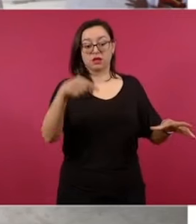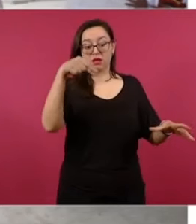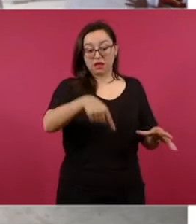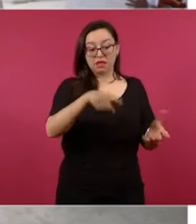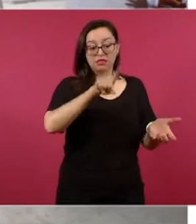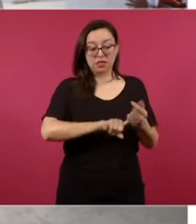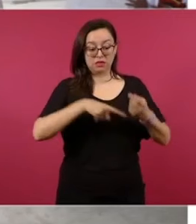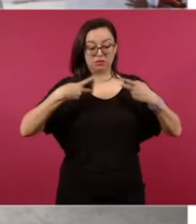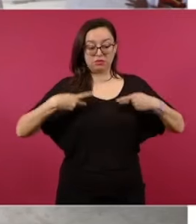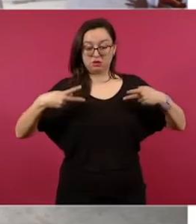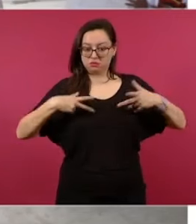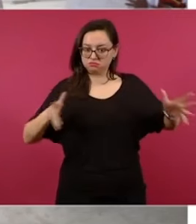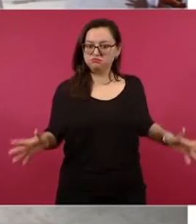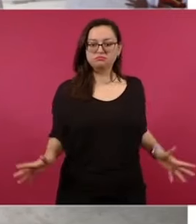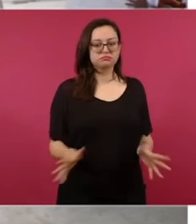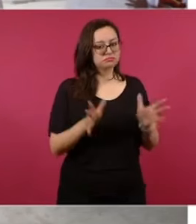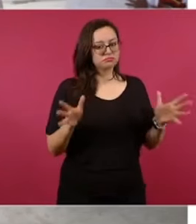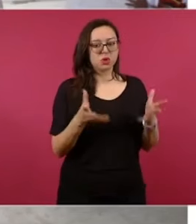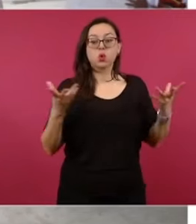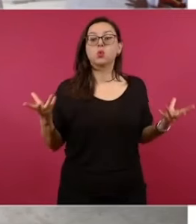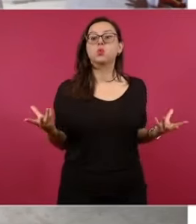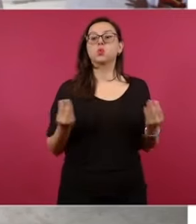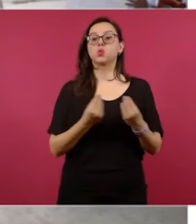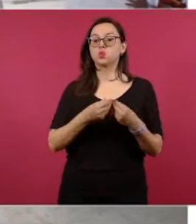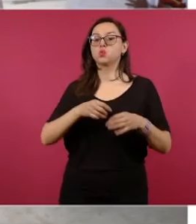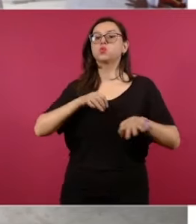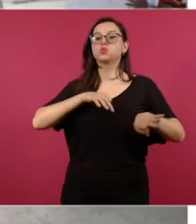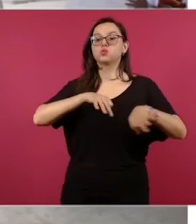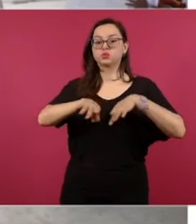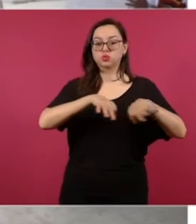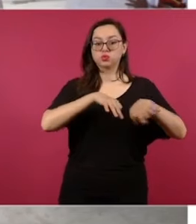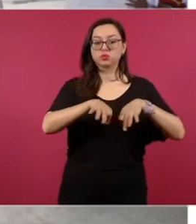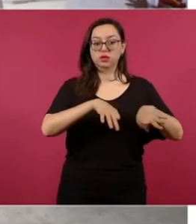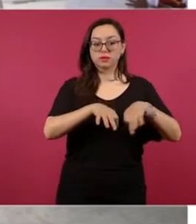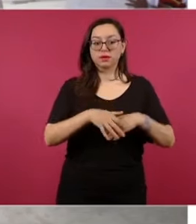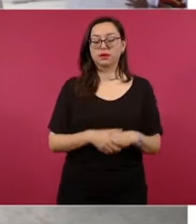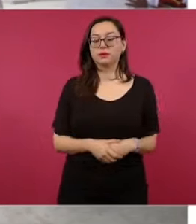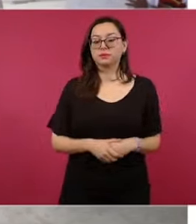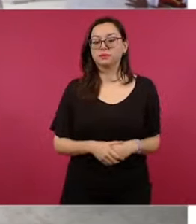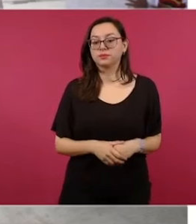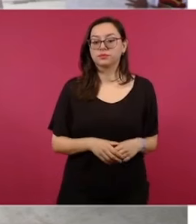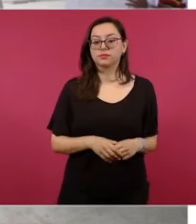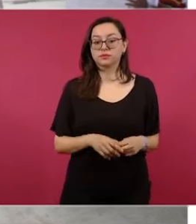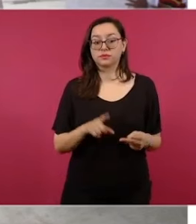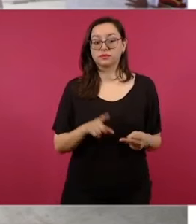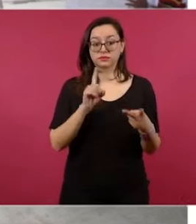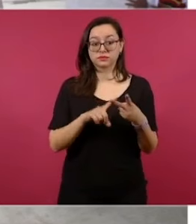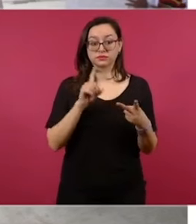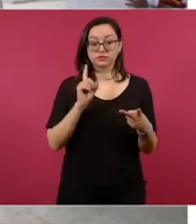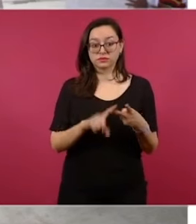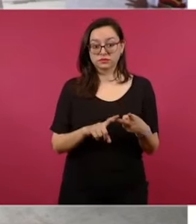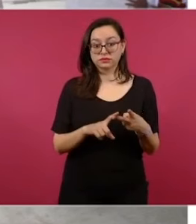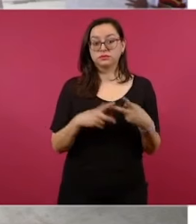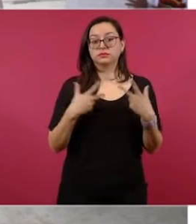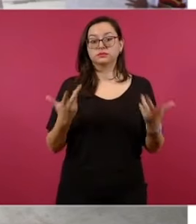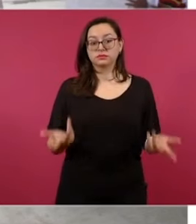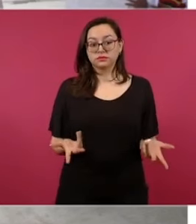colectivo, desarrollar el valor de la prevención y los enfoques saludables de acuerdo con la cultura de